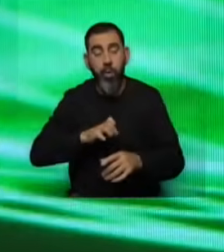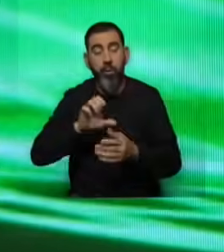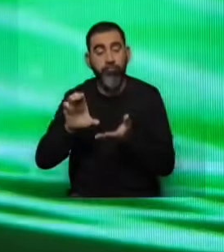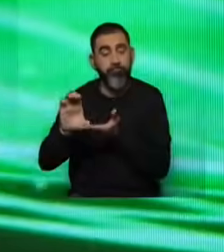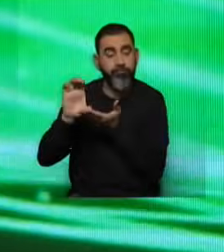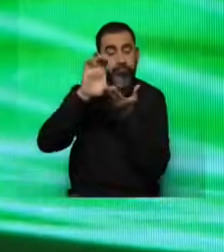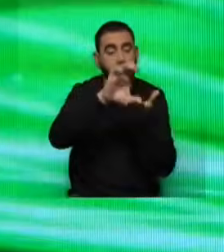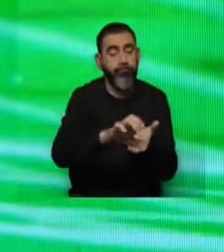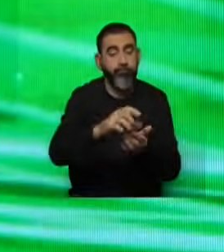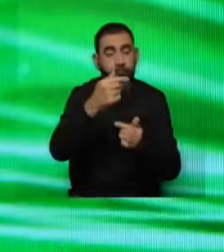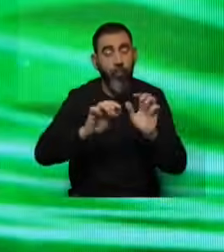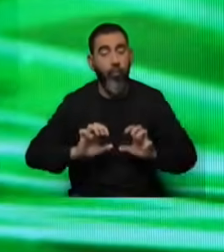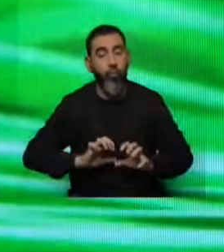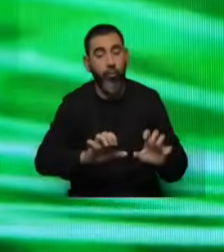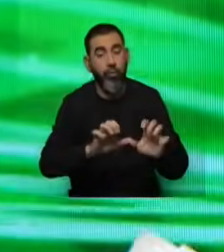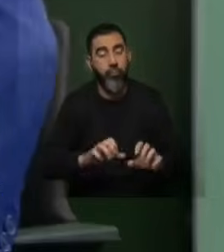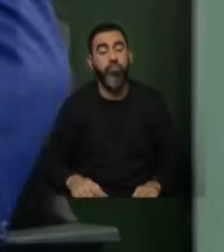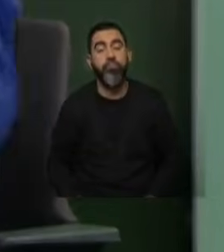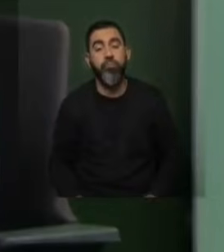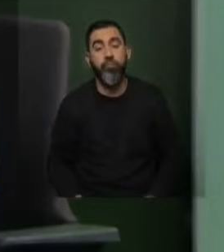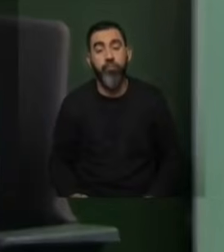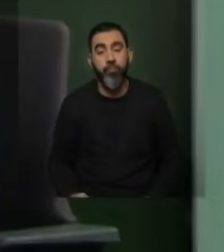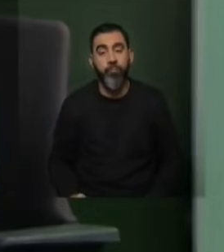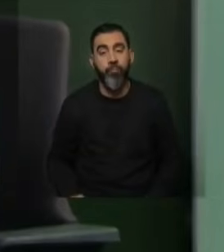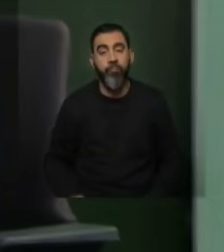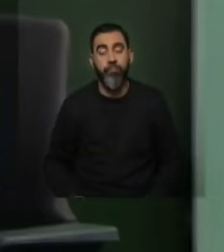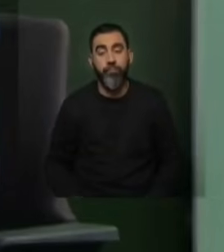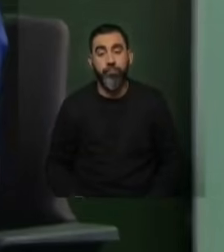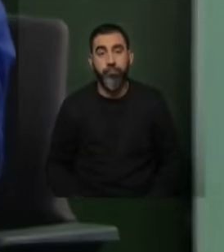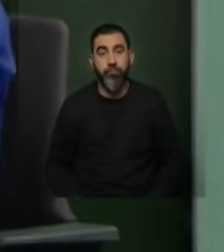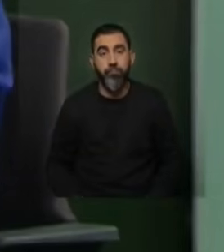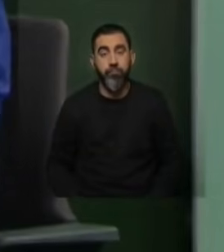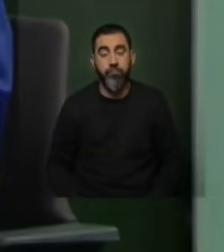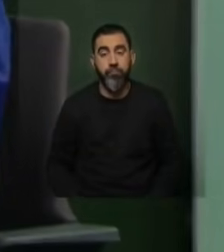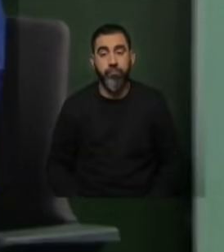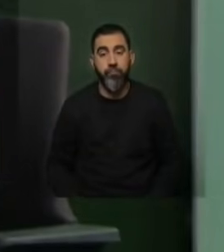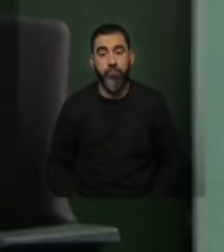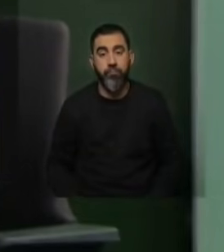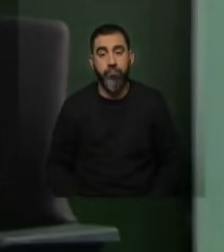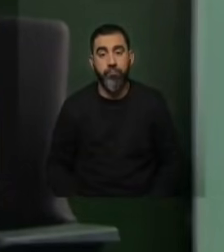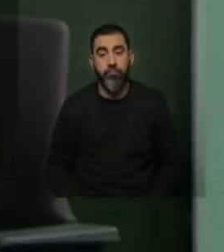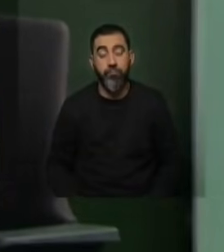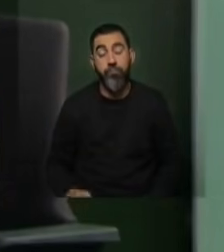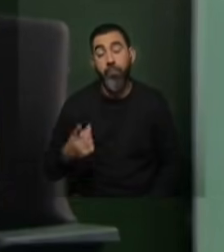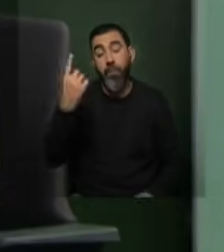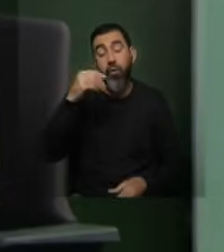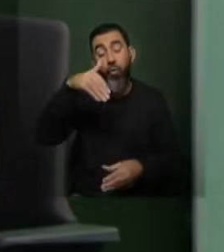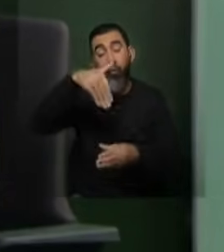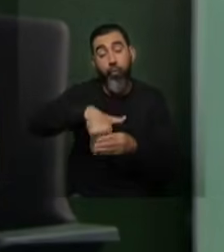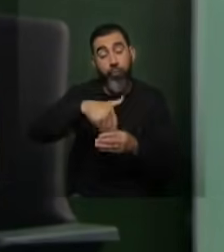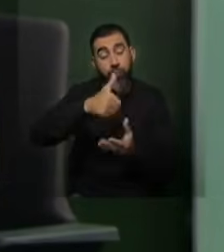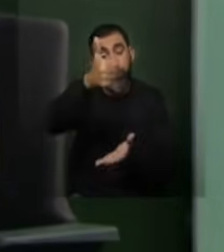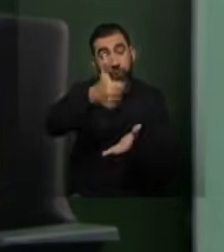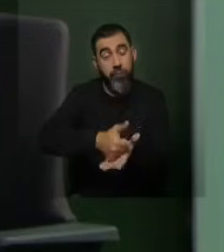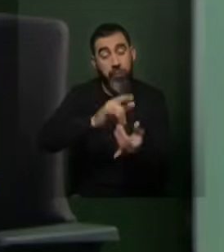corte y el tribunal de cuenta para que cumpla con la norma justamente a eso iba nos quedan dos minutos tu tenemos que ser un poco sintéticos con esto pero ayer la corte electoral y estuvo